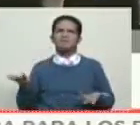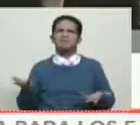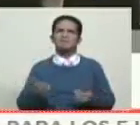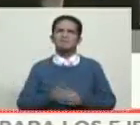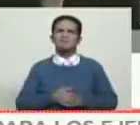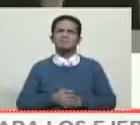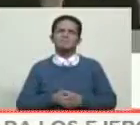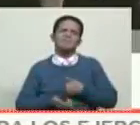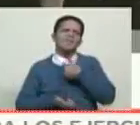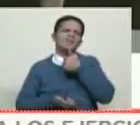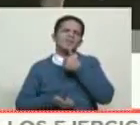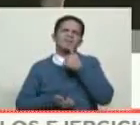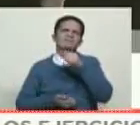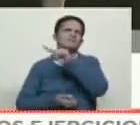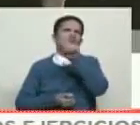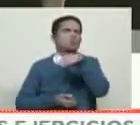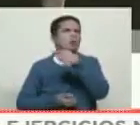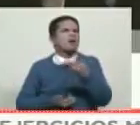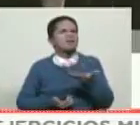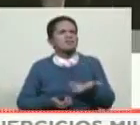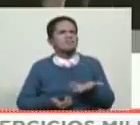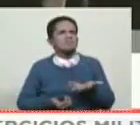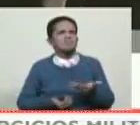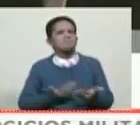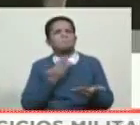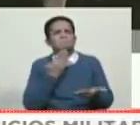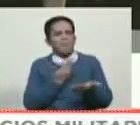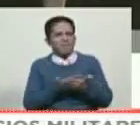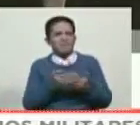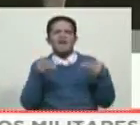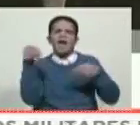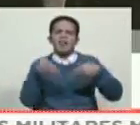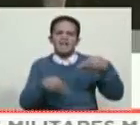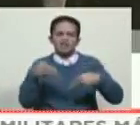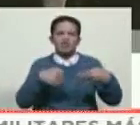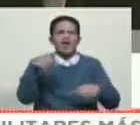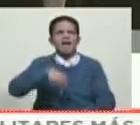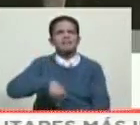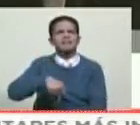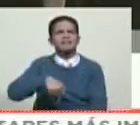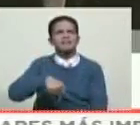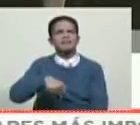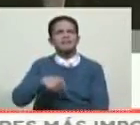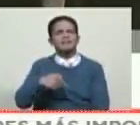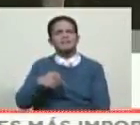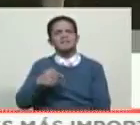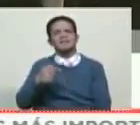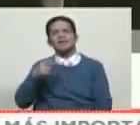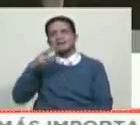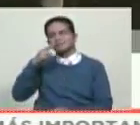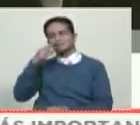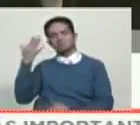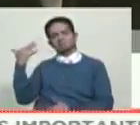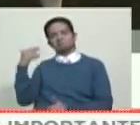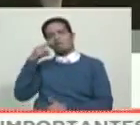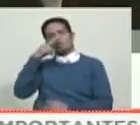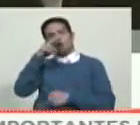¿Quiénes son ellos para exigir elecciones en un país que solo en los últimos 2 años lleva 5